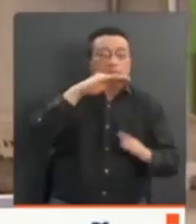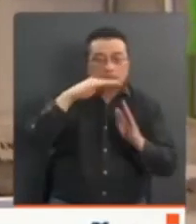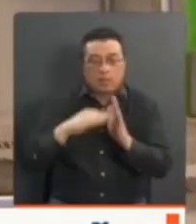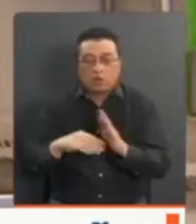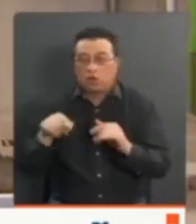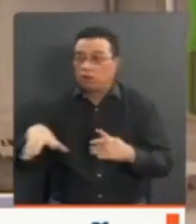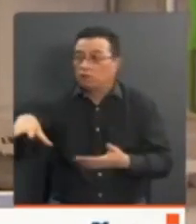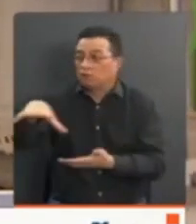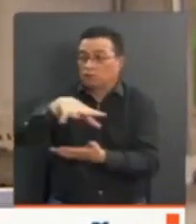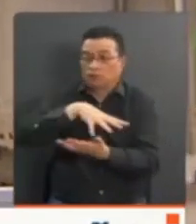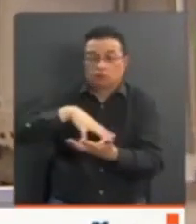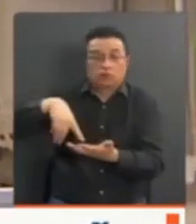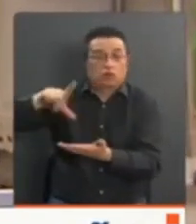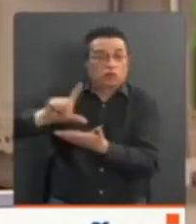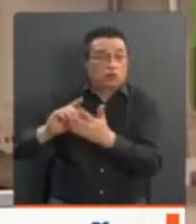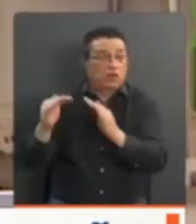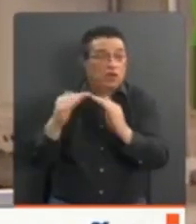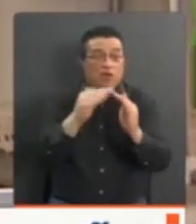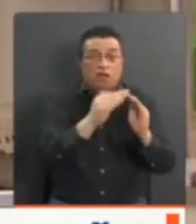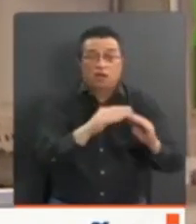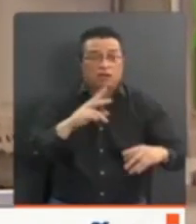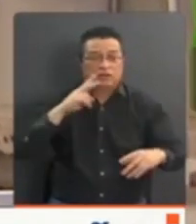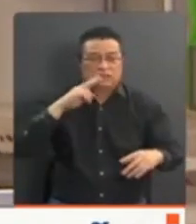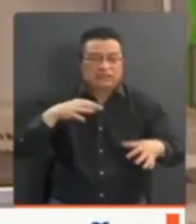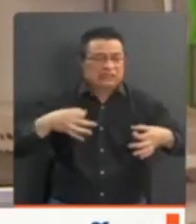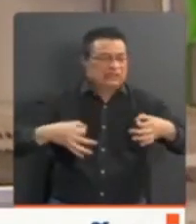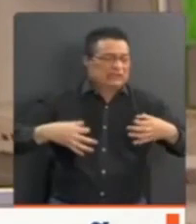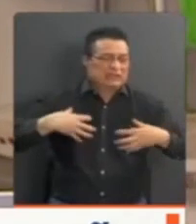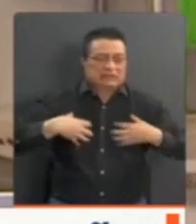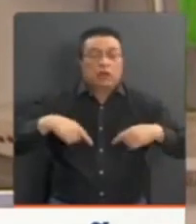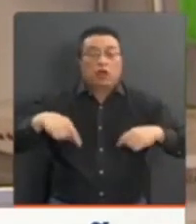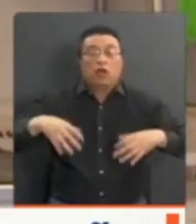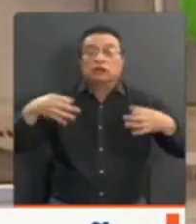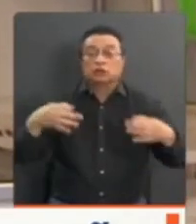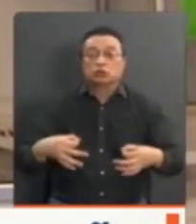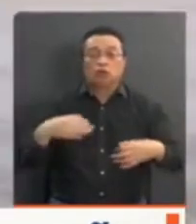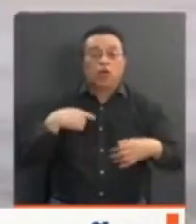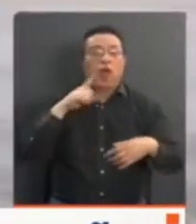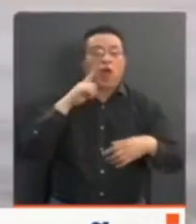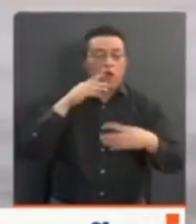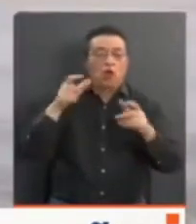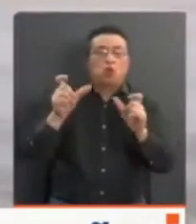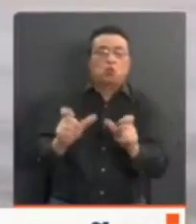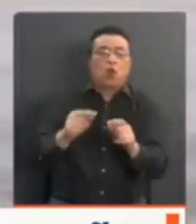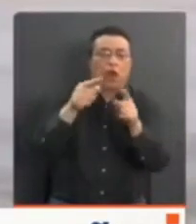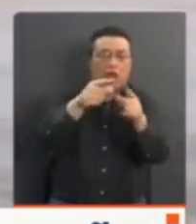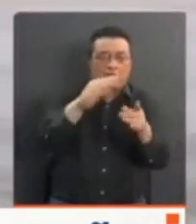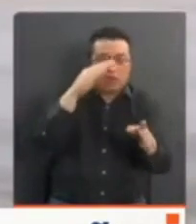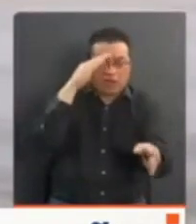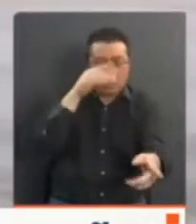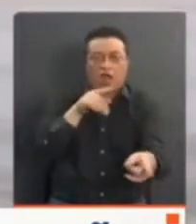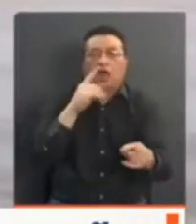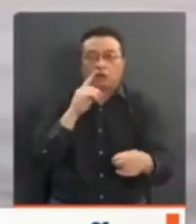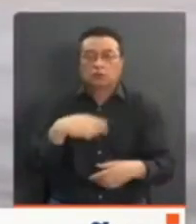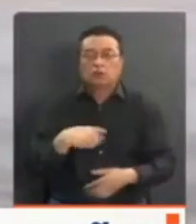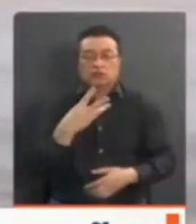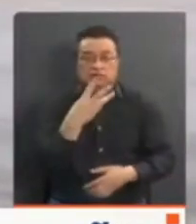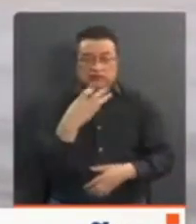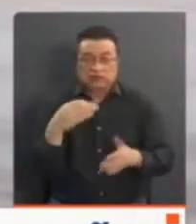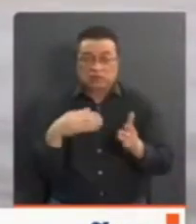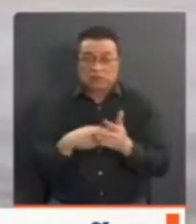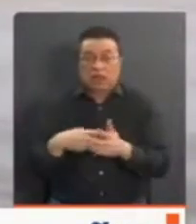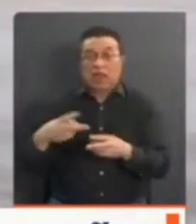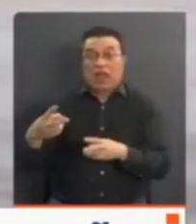era más inseguro, y acá estamos más seguros porque tenemos conserjería. 300 y tantos mil pesos para un